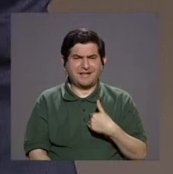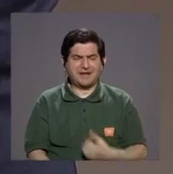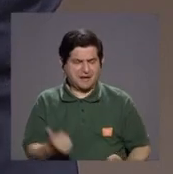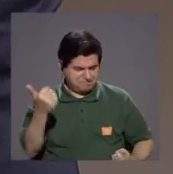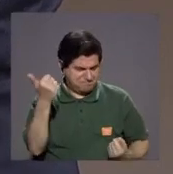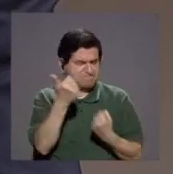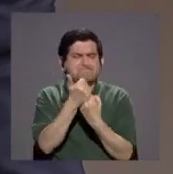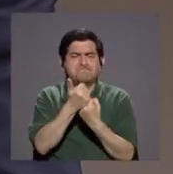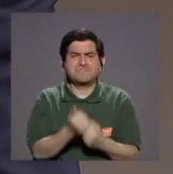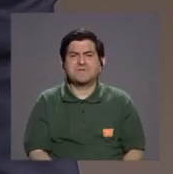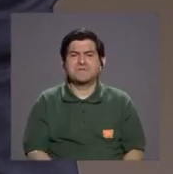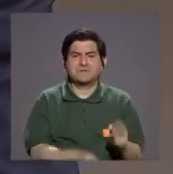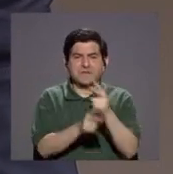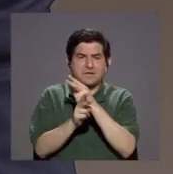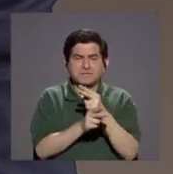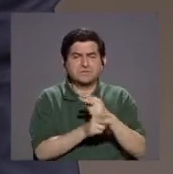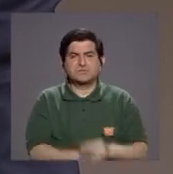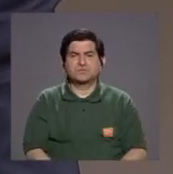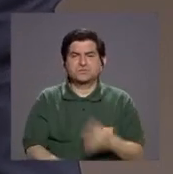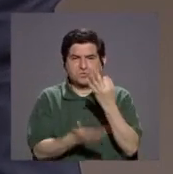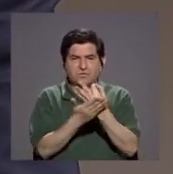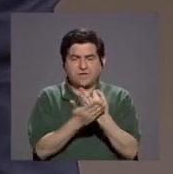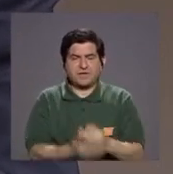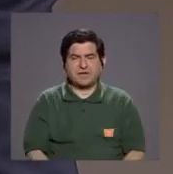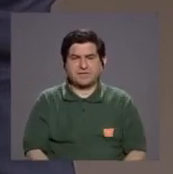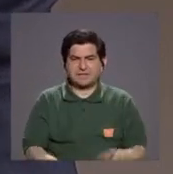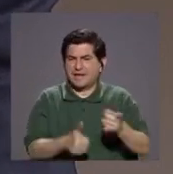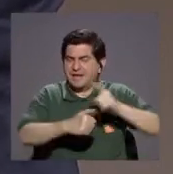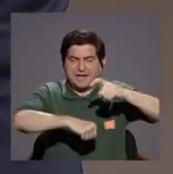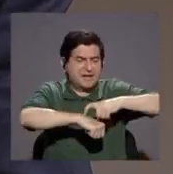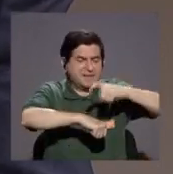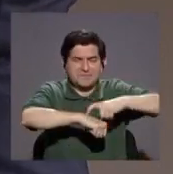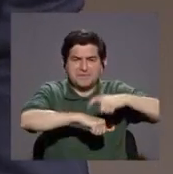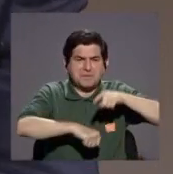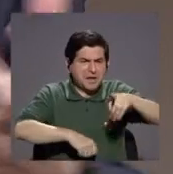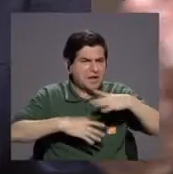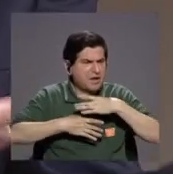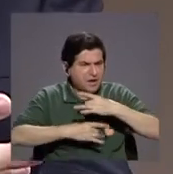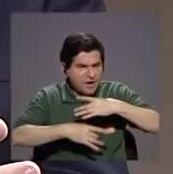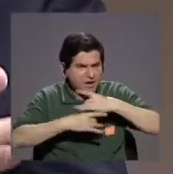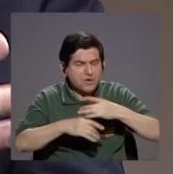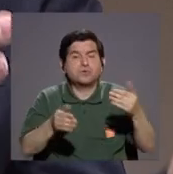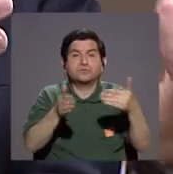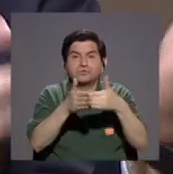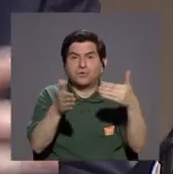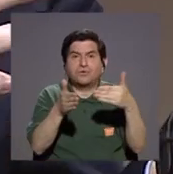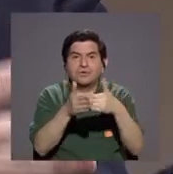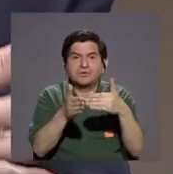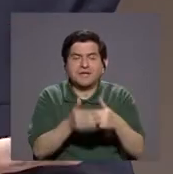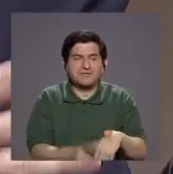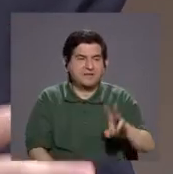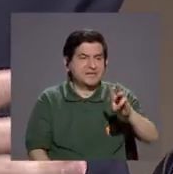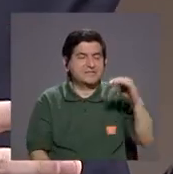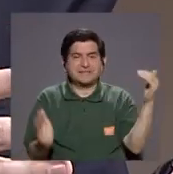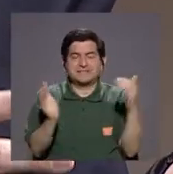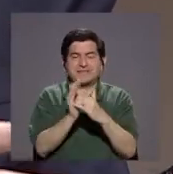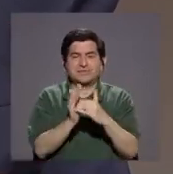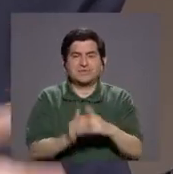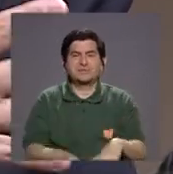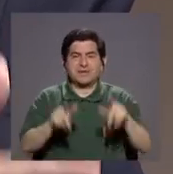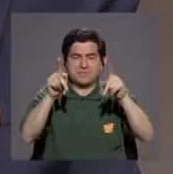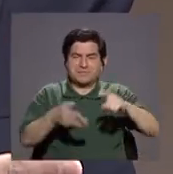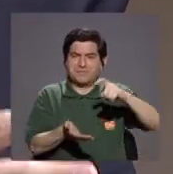apoyo de la sugef la sugef desde el día 1 estuvo muy interesada sobre todo otra vez porque 600.000 deudores